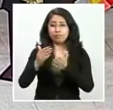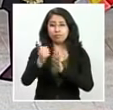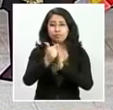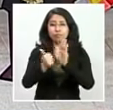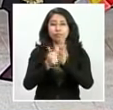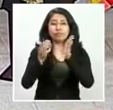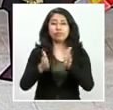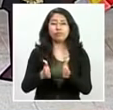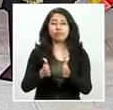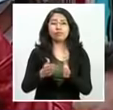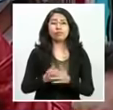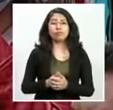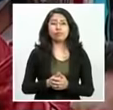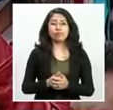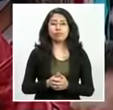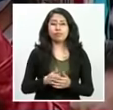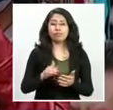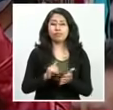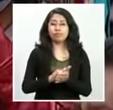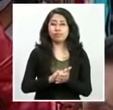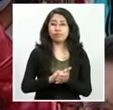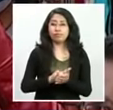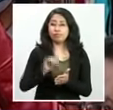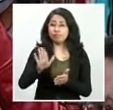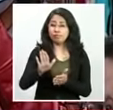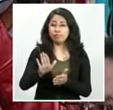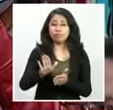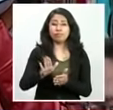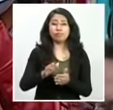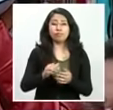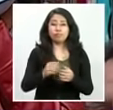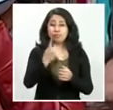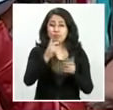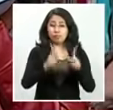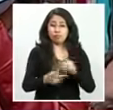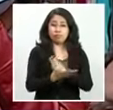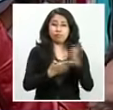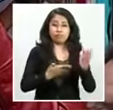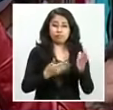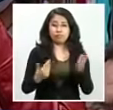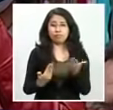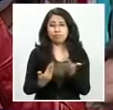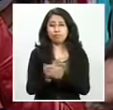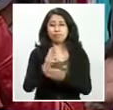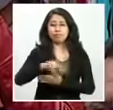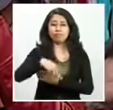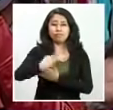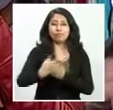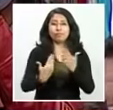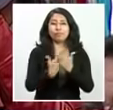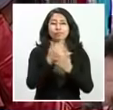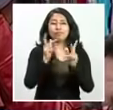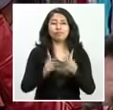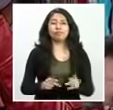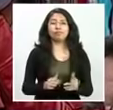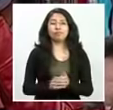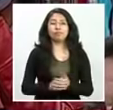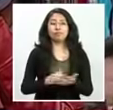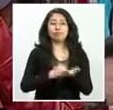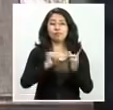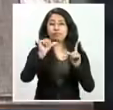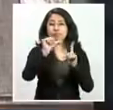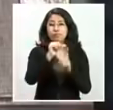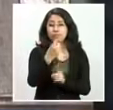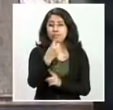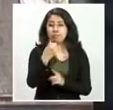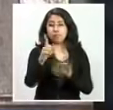Procurador tiene por efecto el cese en las funciones de la persona designada. Que el parágrafo segundo del artículo 11 de la ley